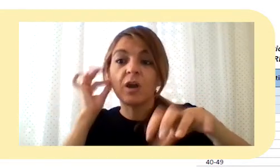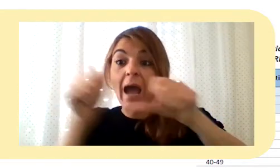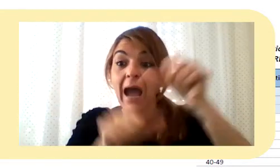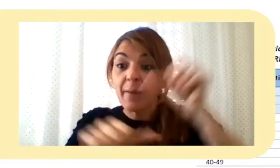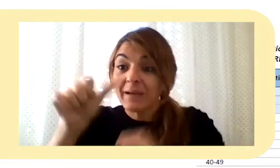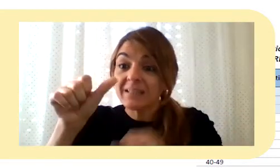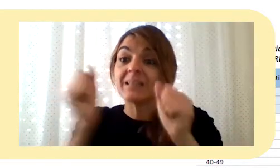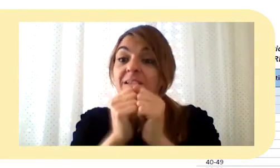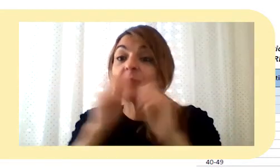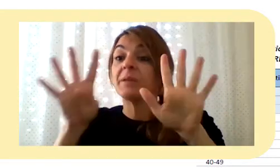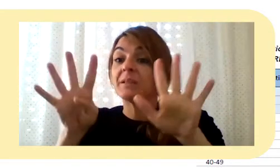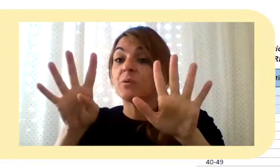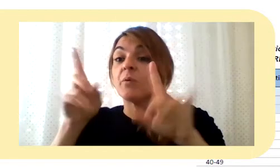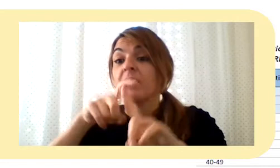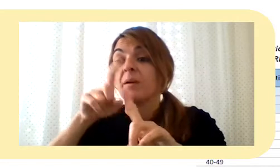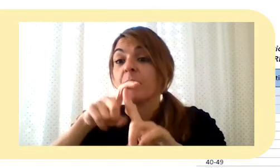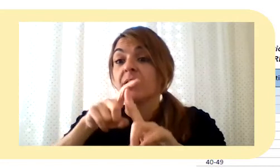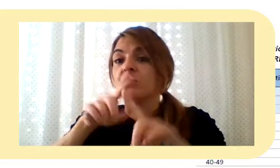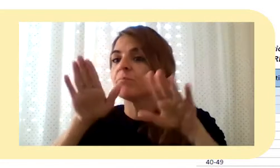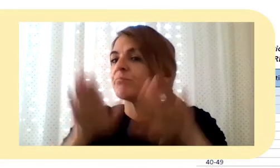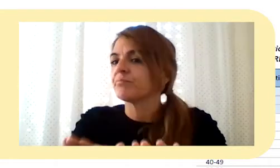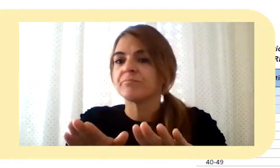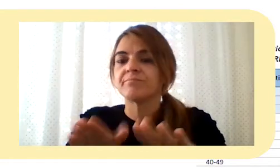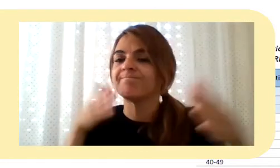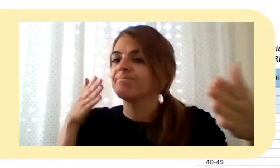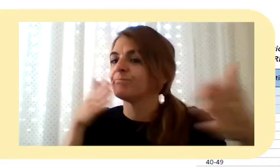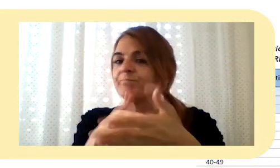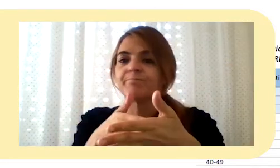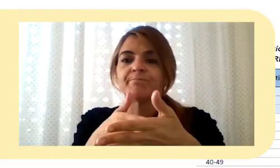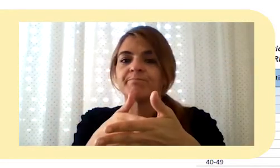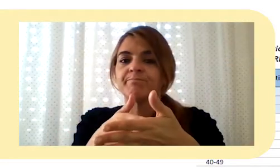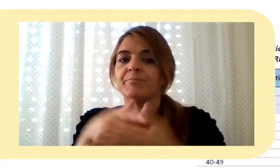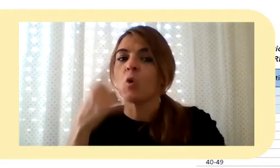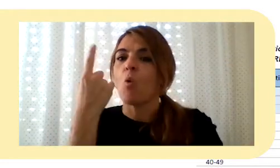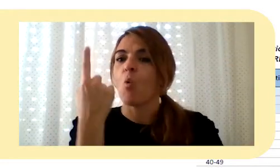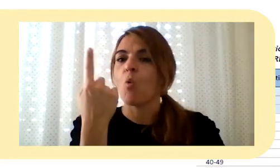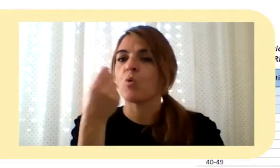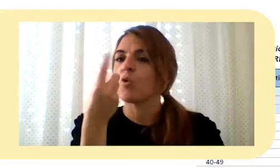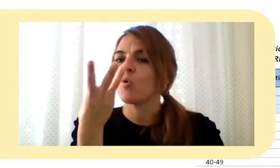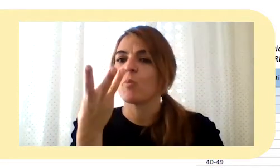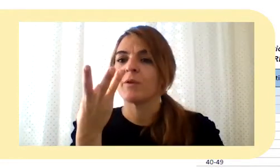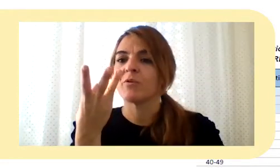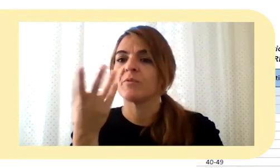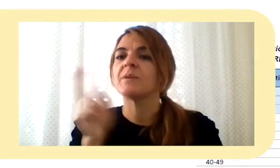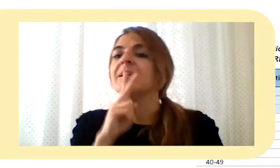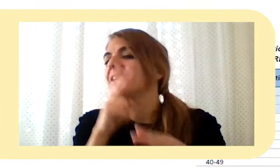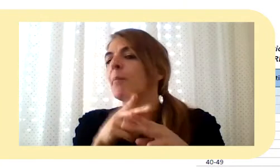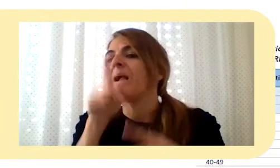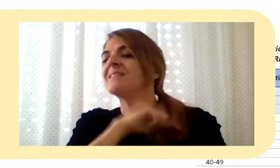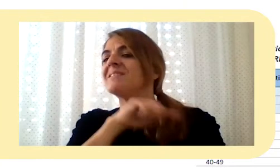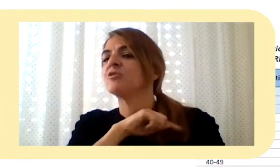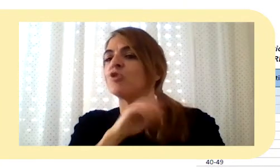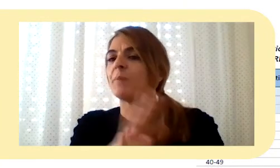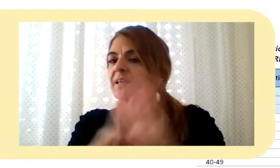mayo, el famoso apagón de género, aquí veis cómo ha quedado en un solo número, que es síntomas, y nos dicen cuánto tienen